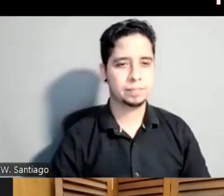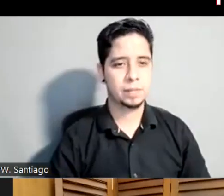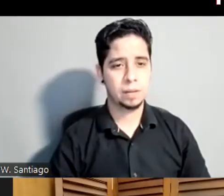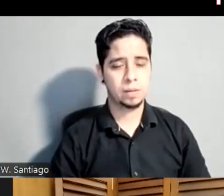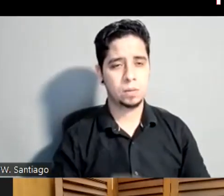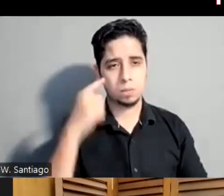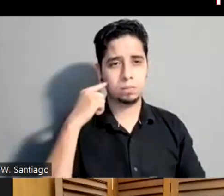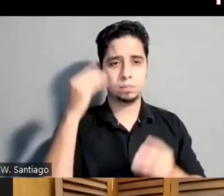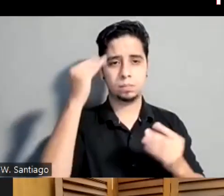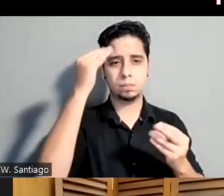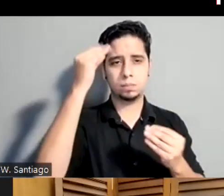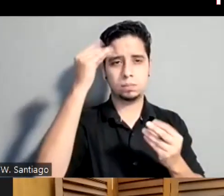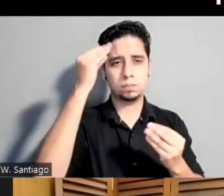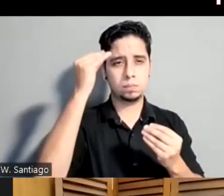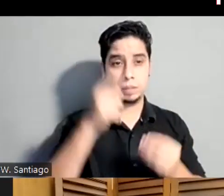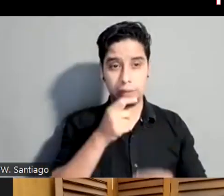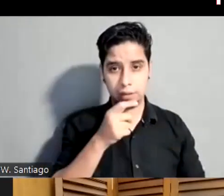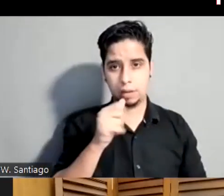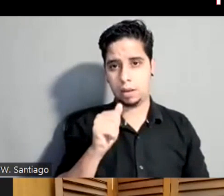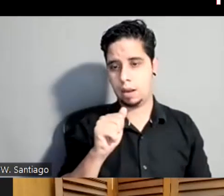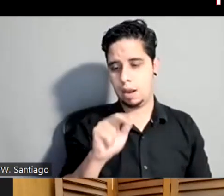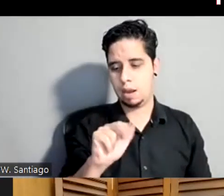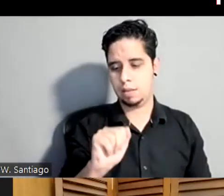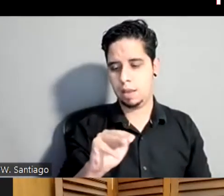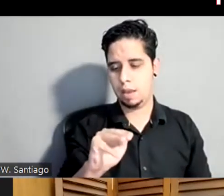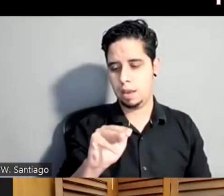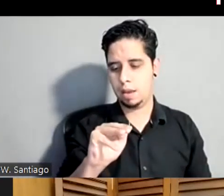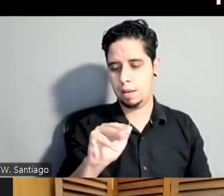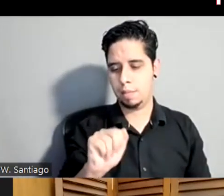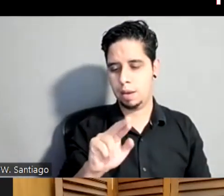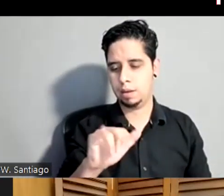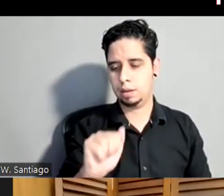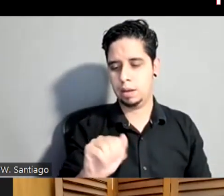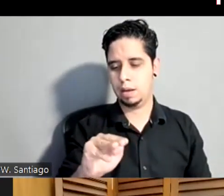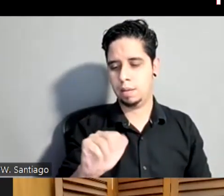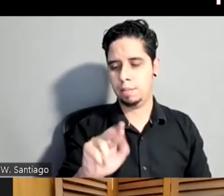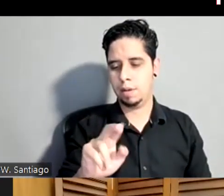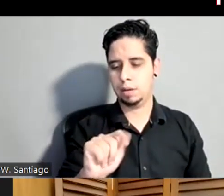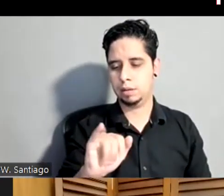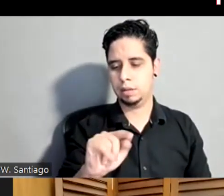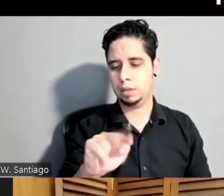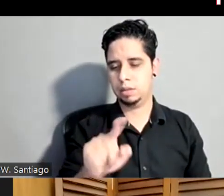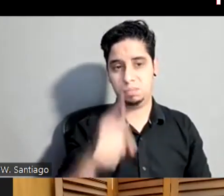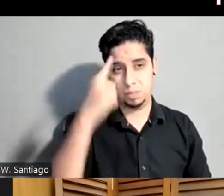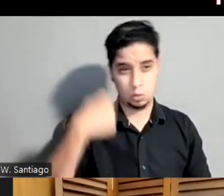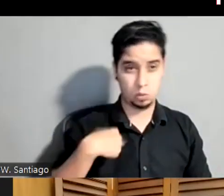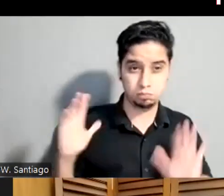Yo pienso que es Ana María. Ana María Martín. Martina. Ok. Muy